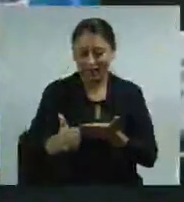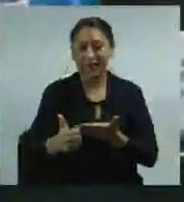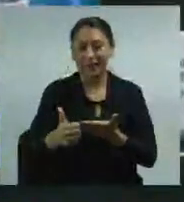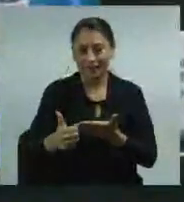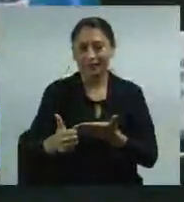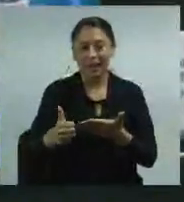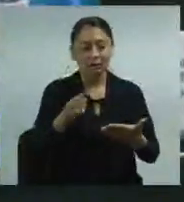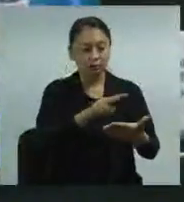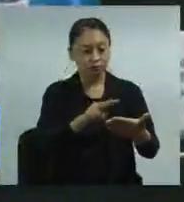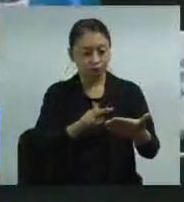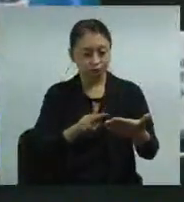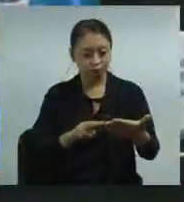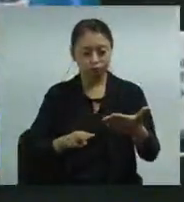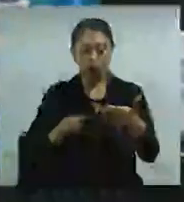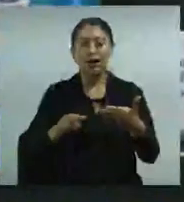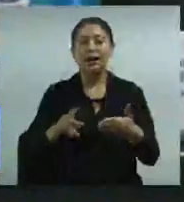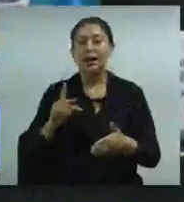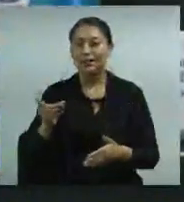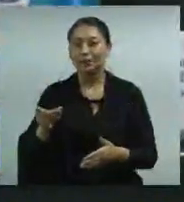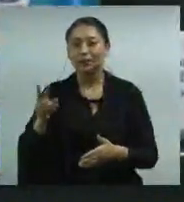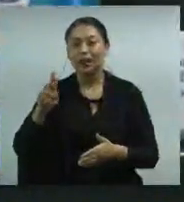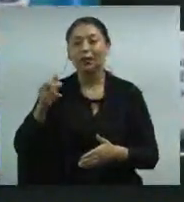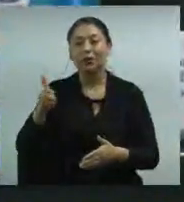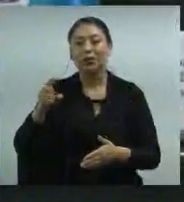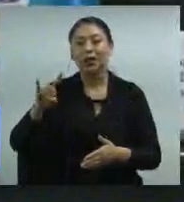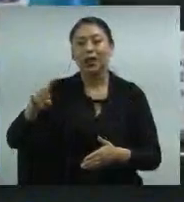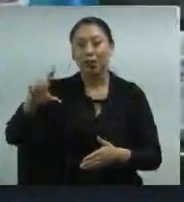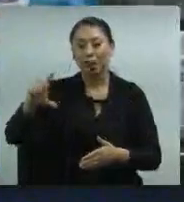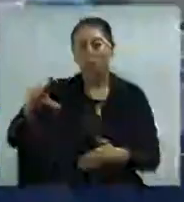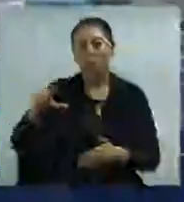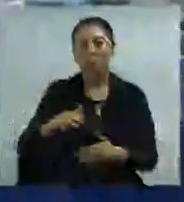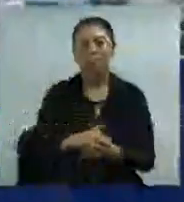agenda leída por el diputado Raúl Solórzano.